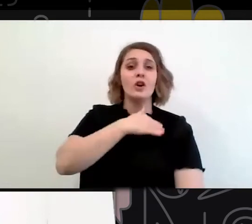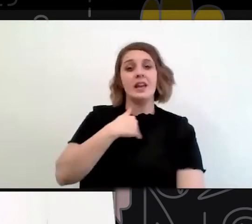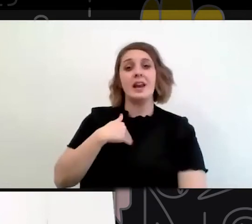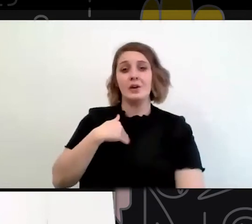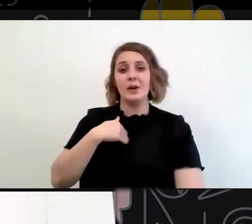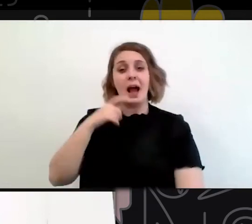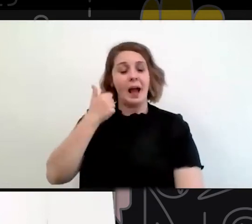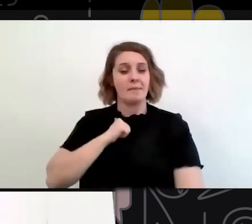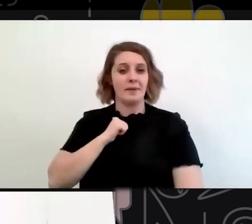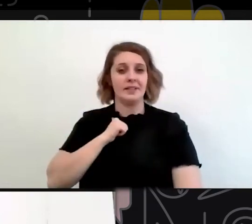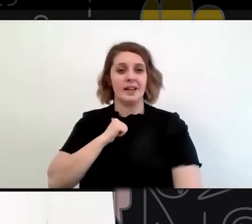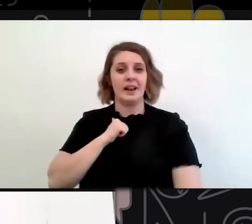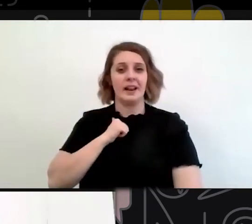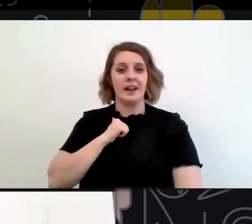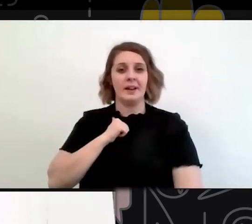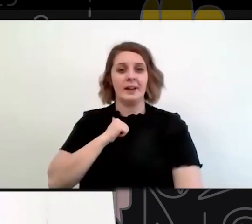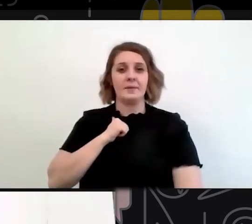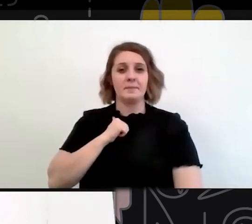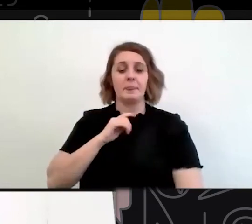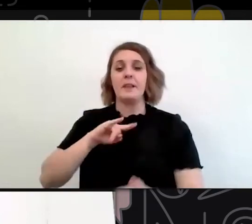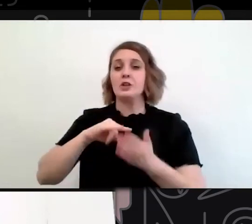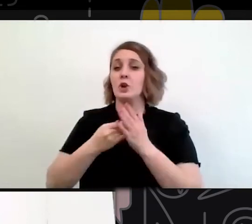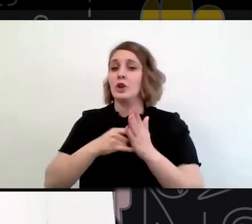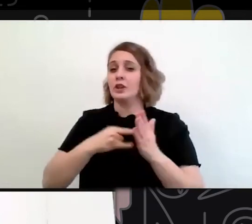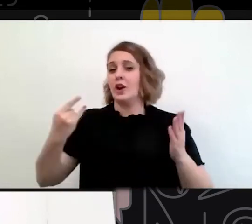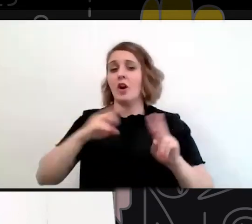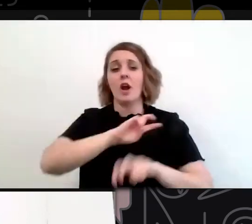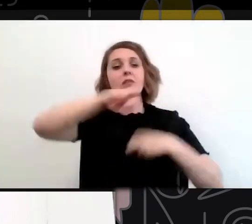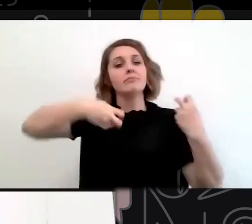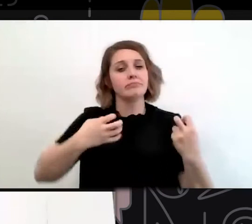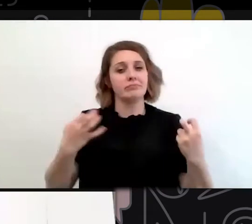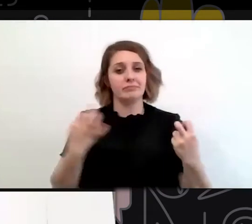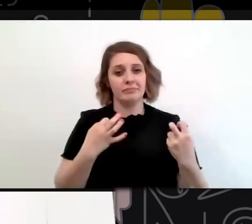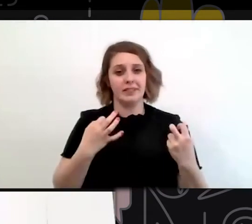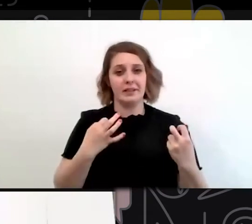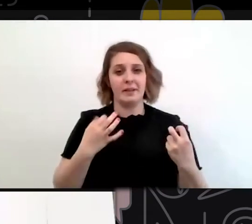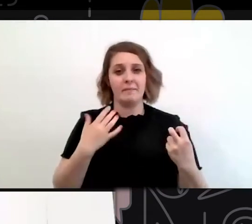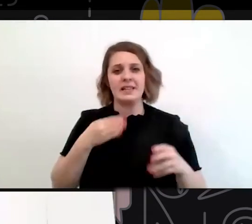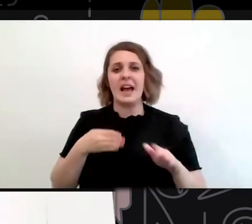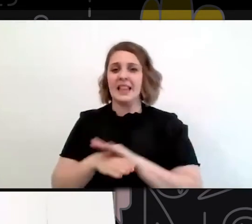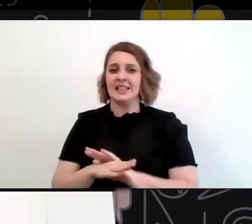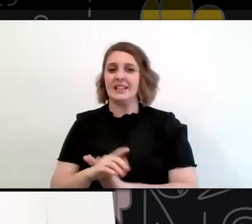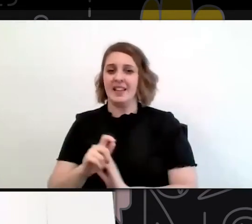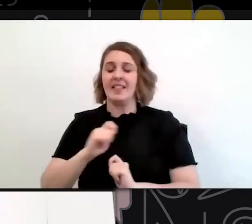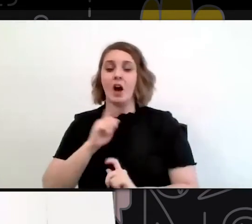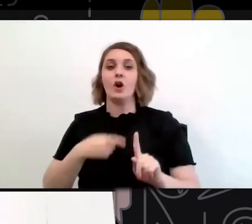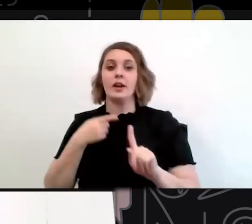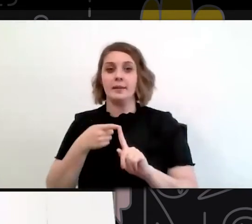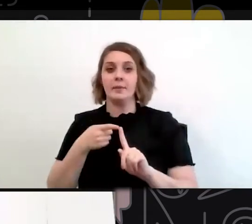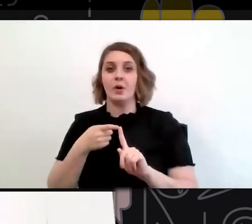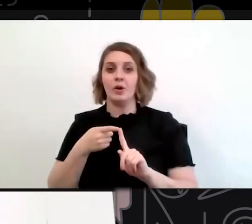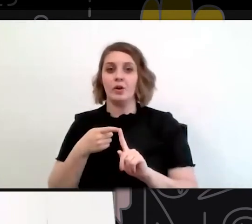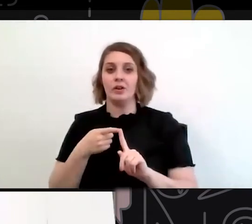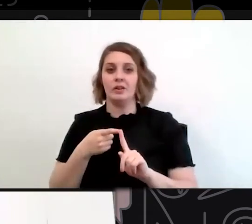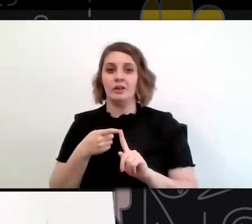para que se revise esa solución tecnológica y se dote de accesibilidad para que entre de